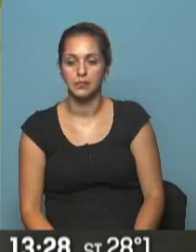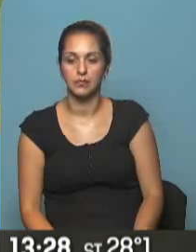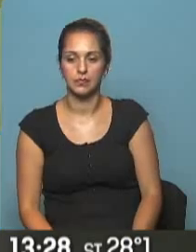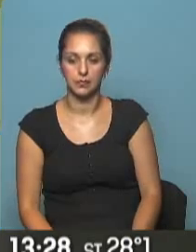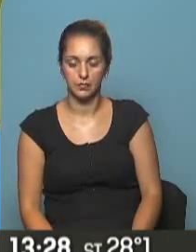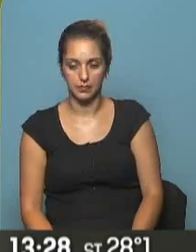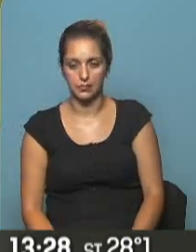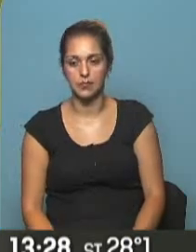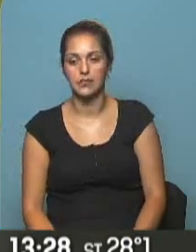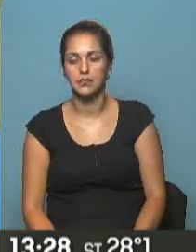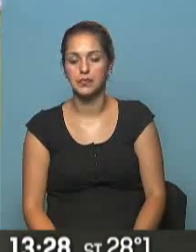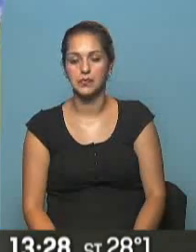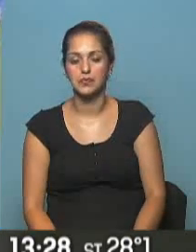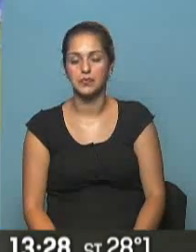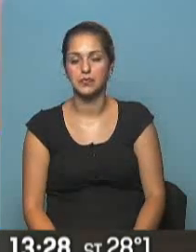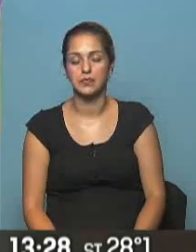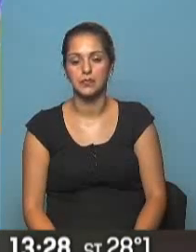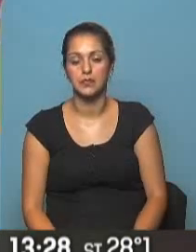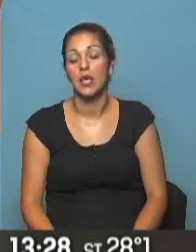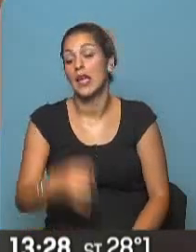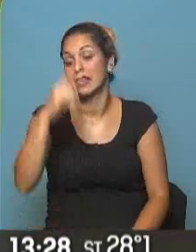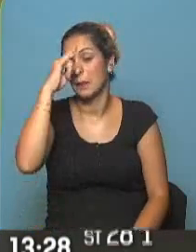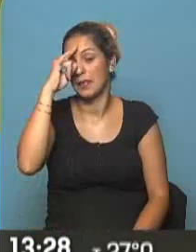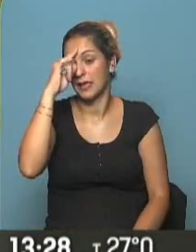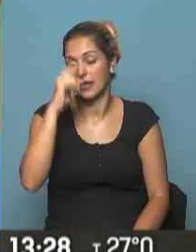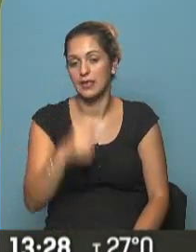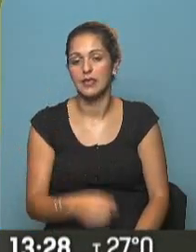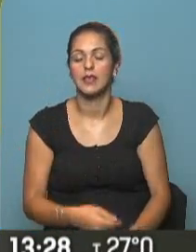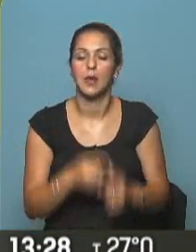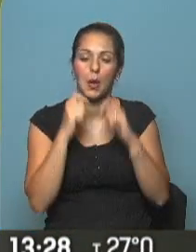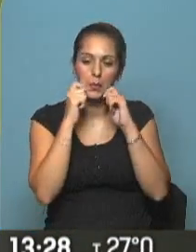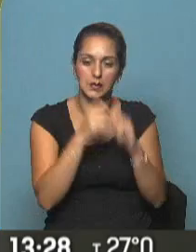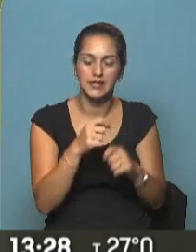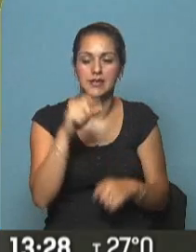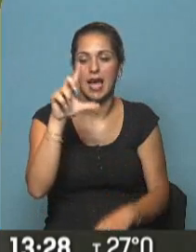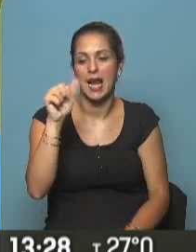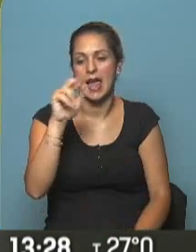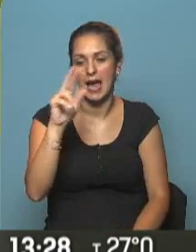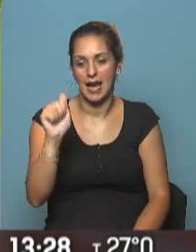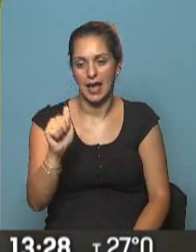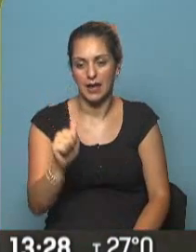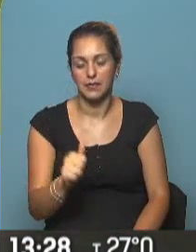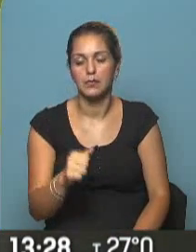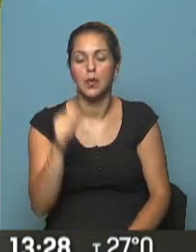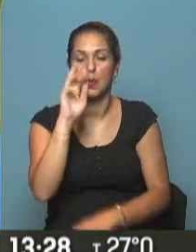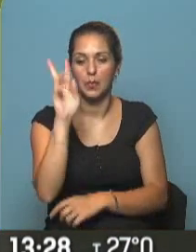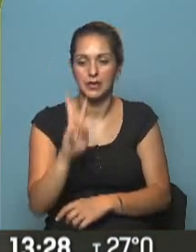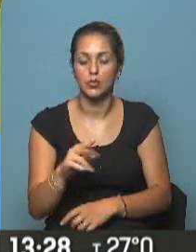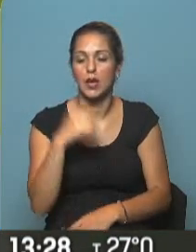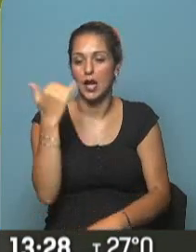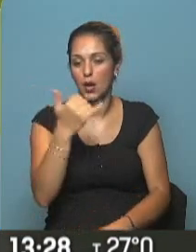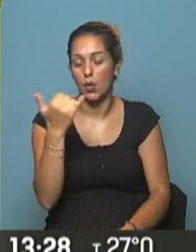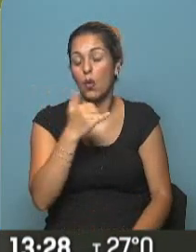por la Copa Libertadores del año pasado. Independiente visita al Deportivo Lara de Venezuela el jueves a